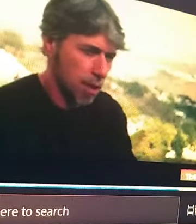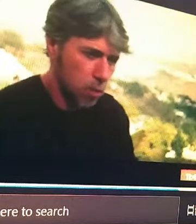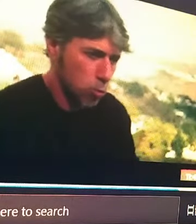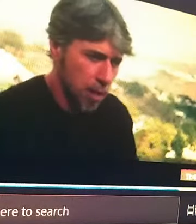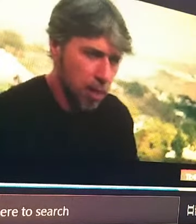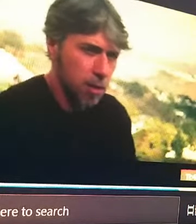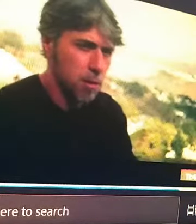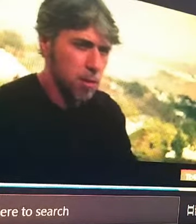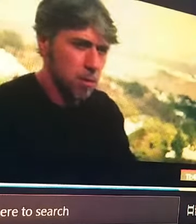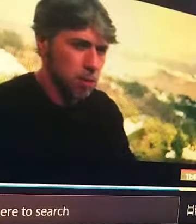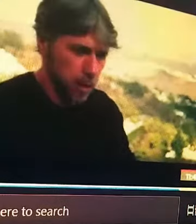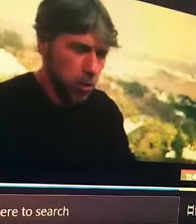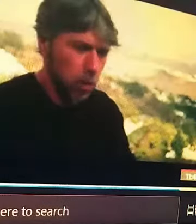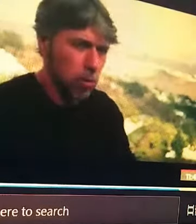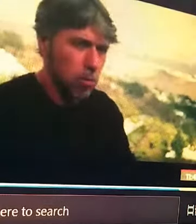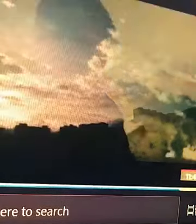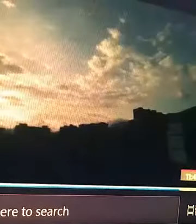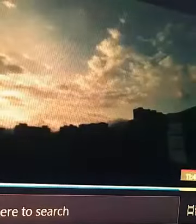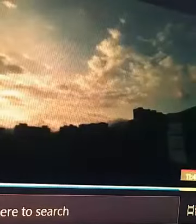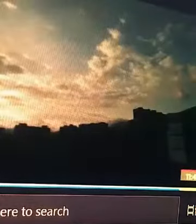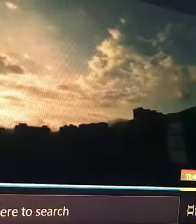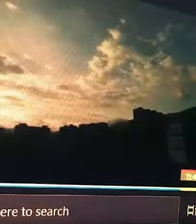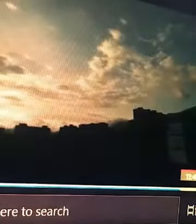familia cercano a tu padre. Así lo sentí yo.